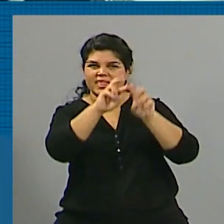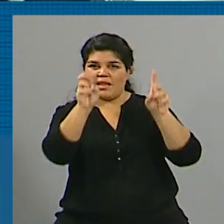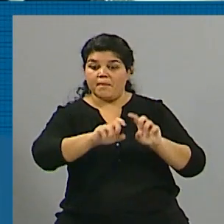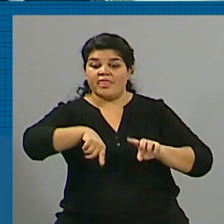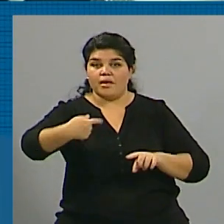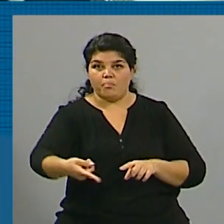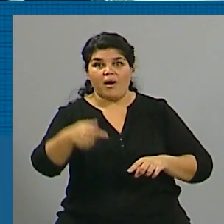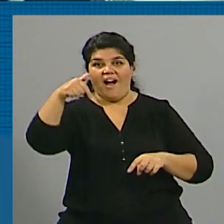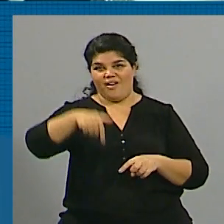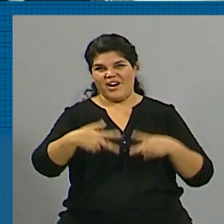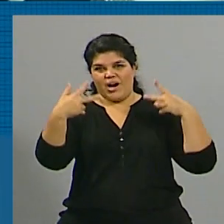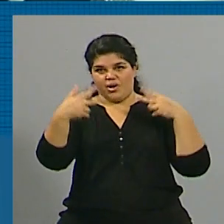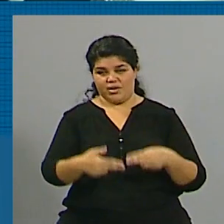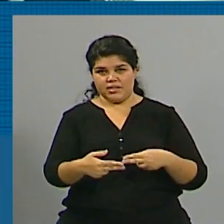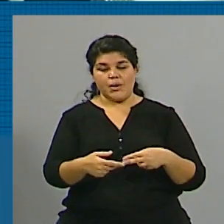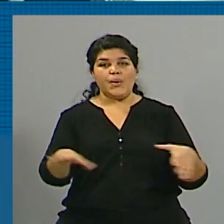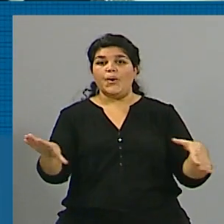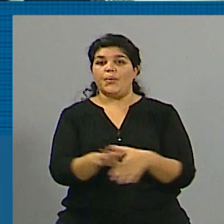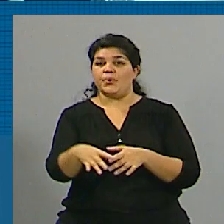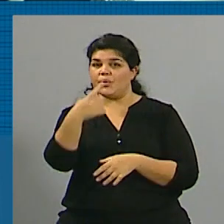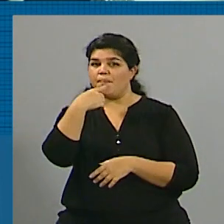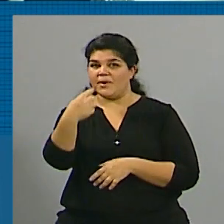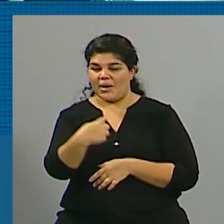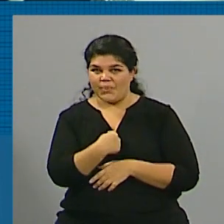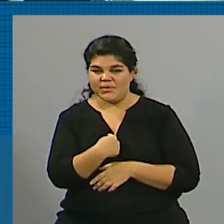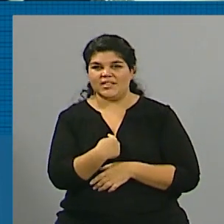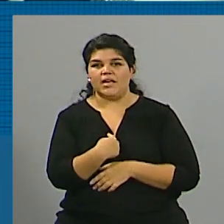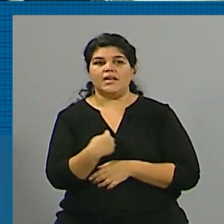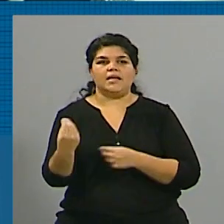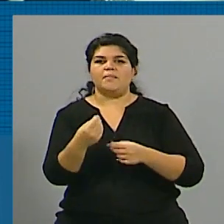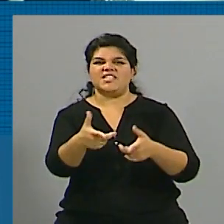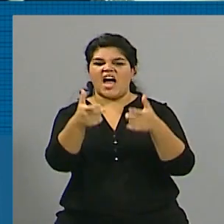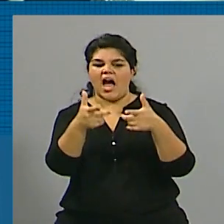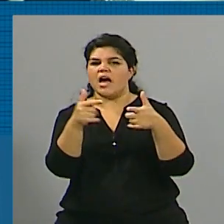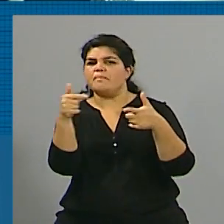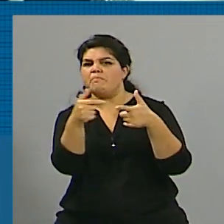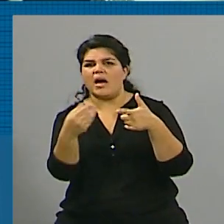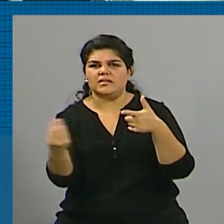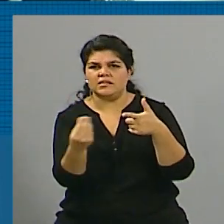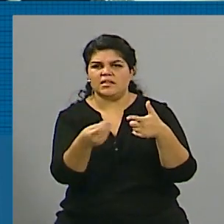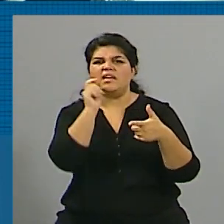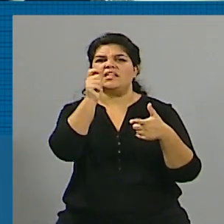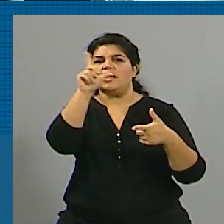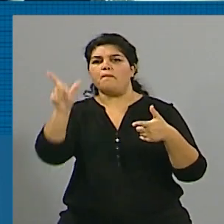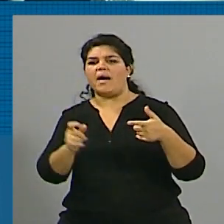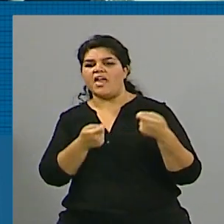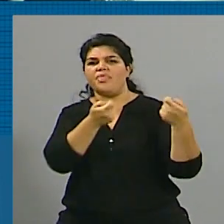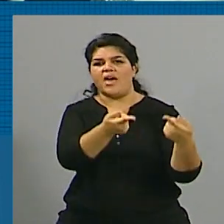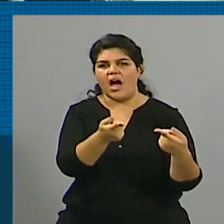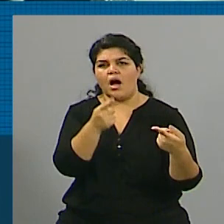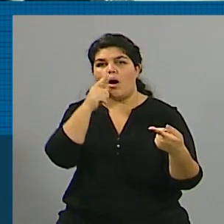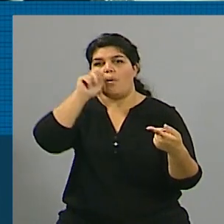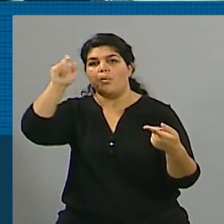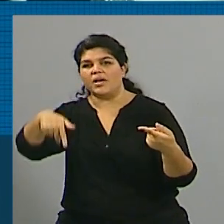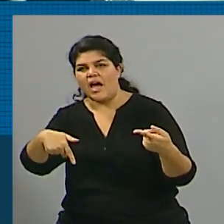diste el pie como para preguntar sobre qué pasa con el tema armas, qué países proveen armas a